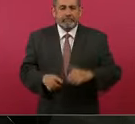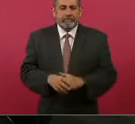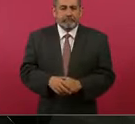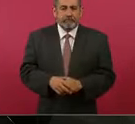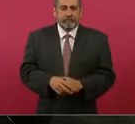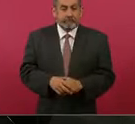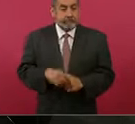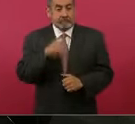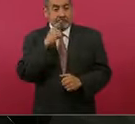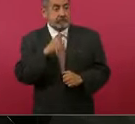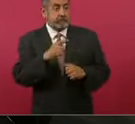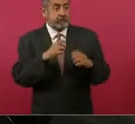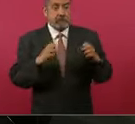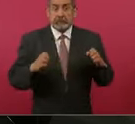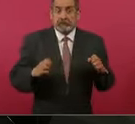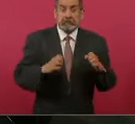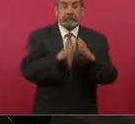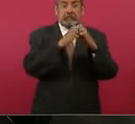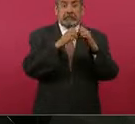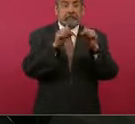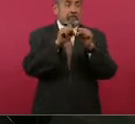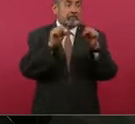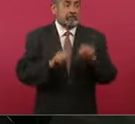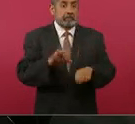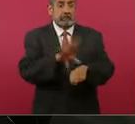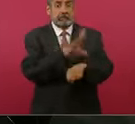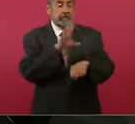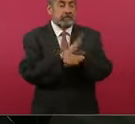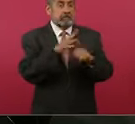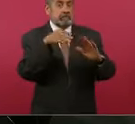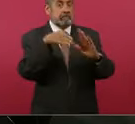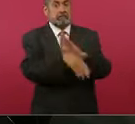Entra en emergencia el sistema eléctrico. Y miren.